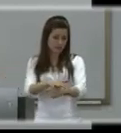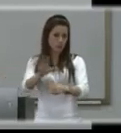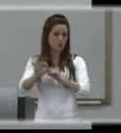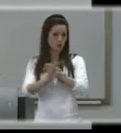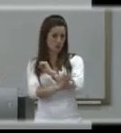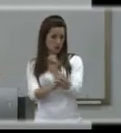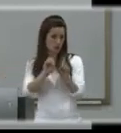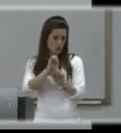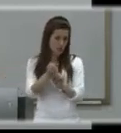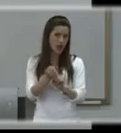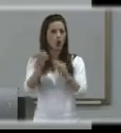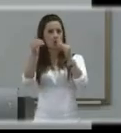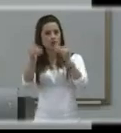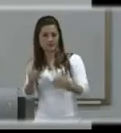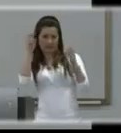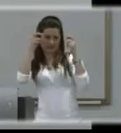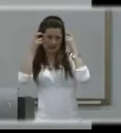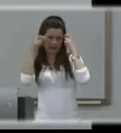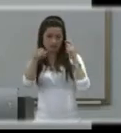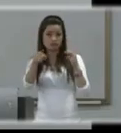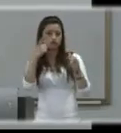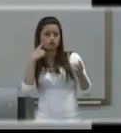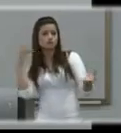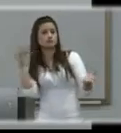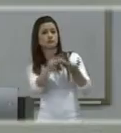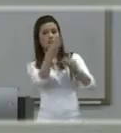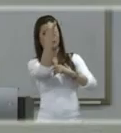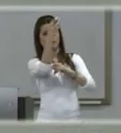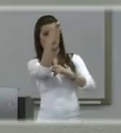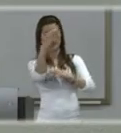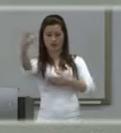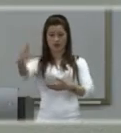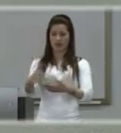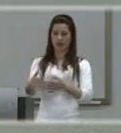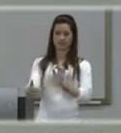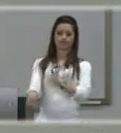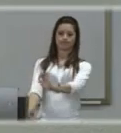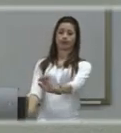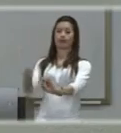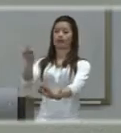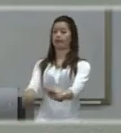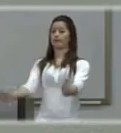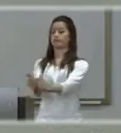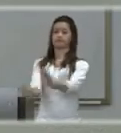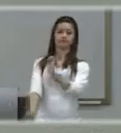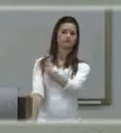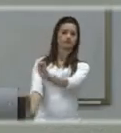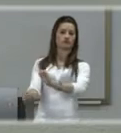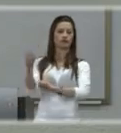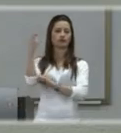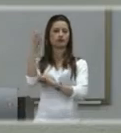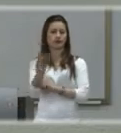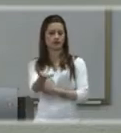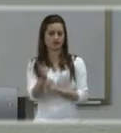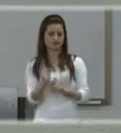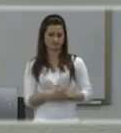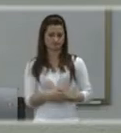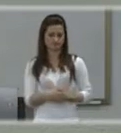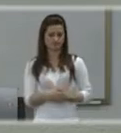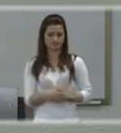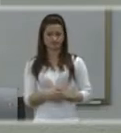a la fiscalía a presentar una denuncia, le piden que tenga acompañante, ¿sí? también no puede